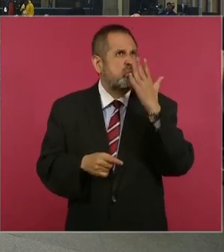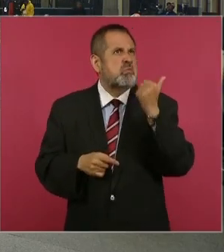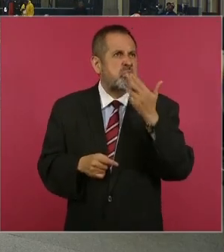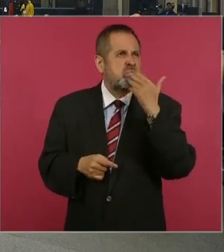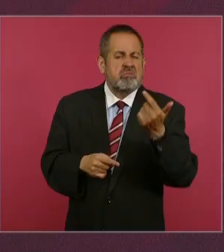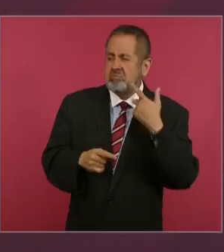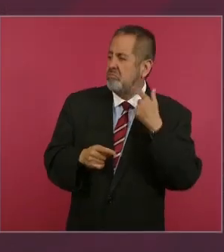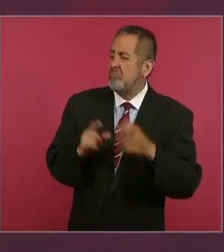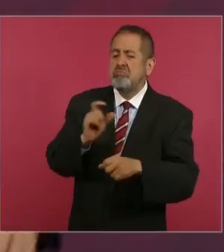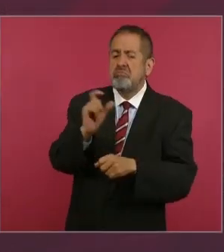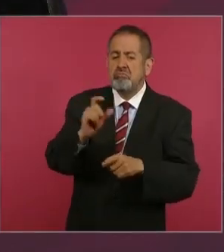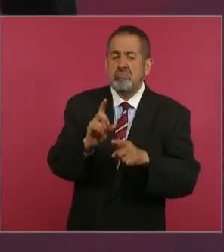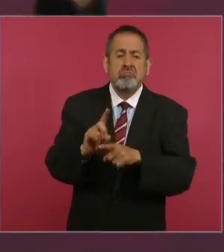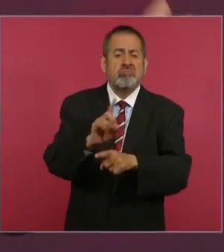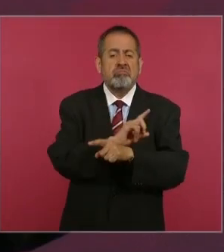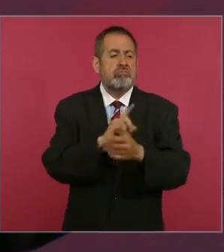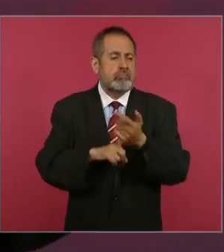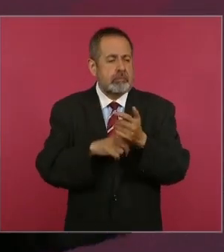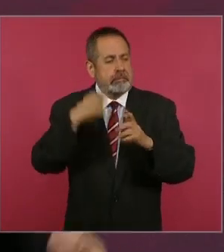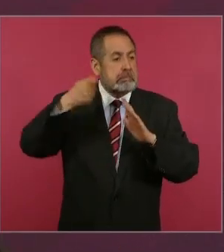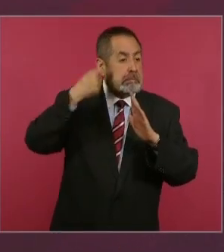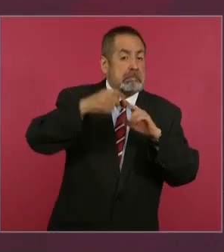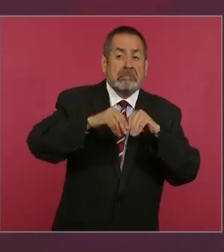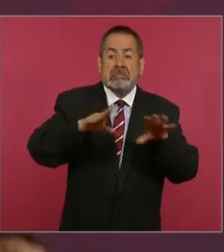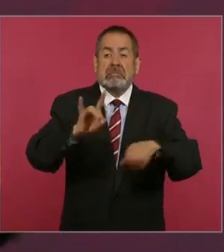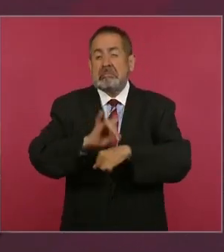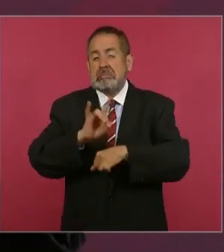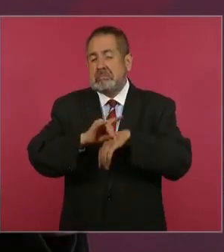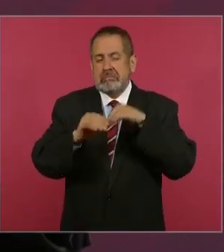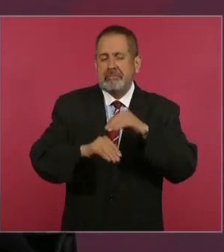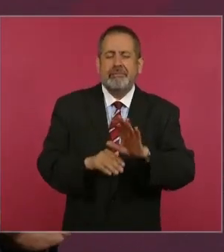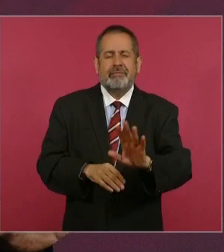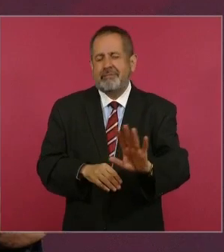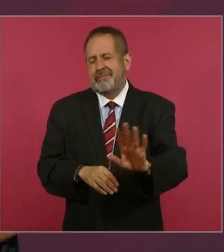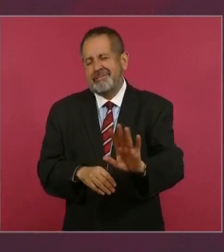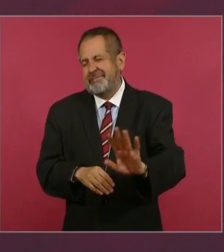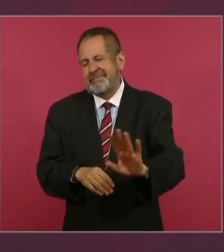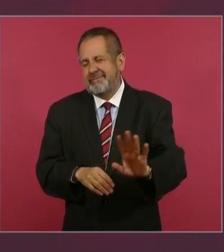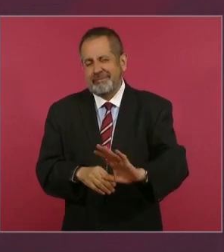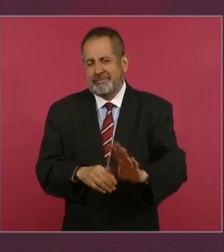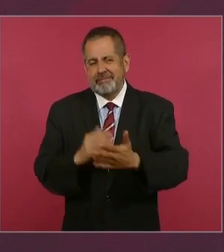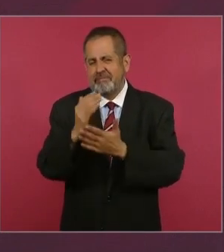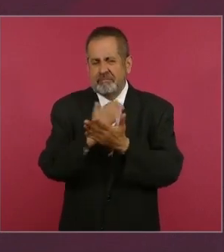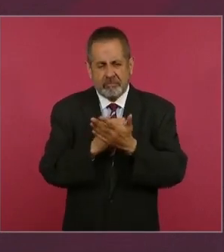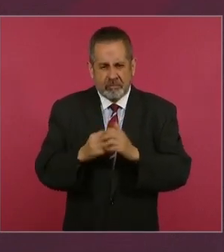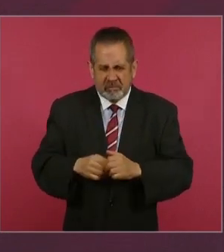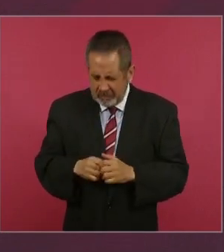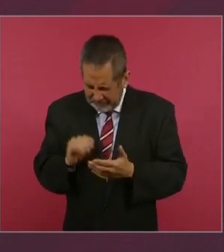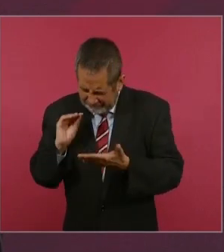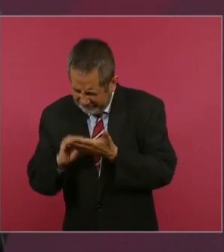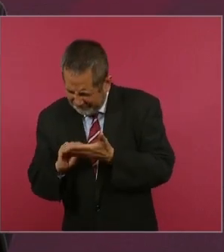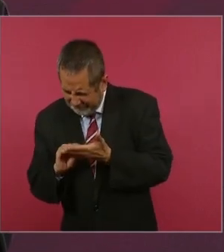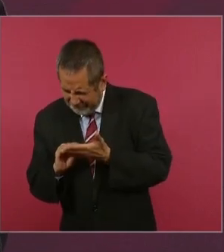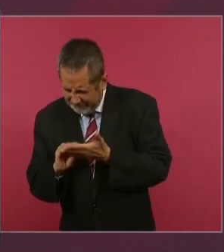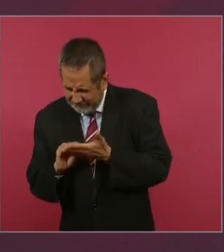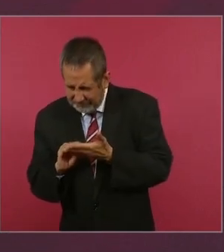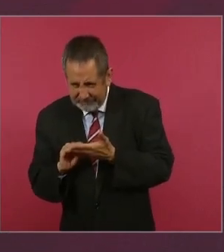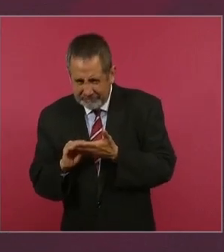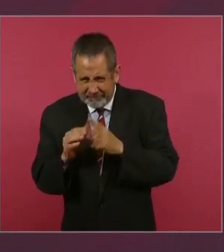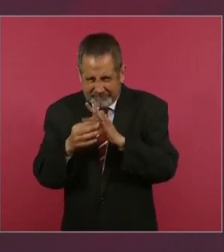luz y se hace el gran reportaje Entonces mejor cómo le pusimos a ver